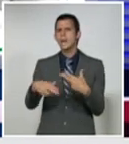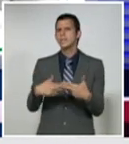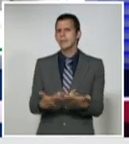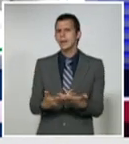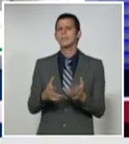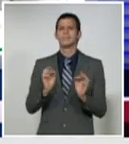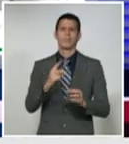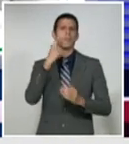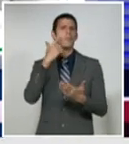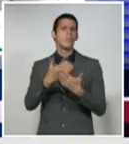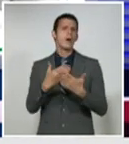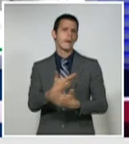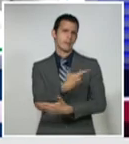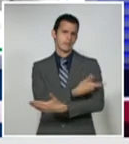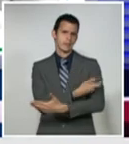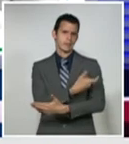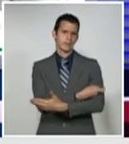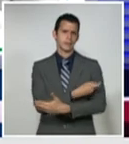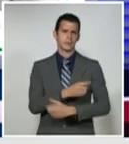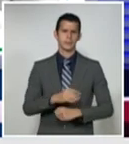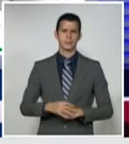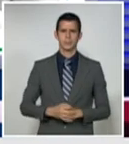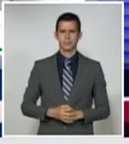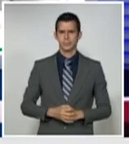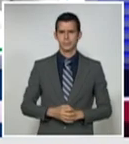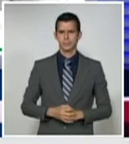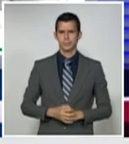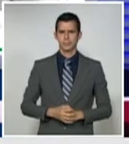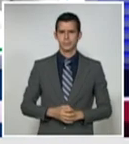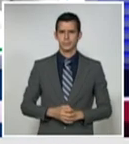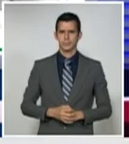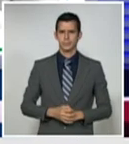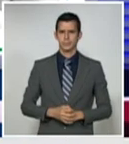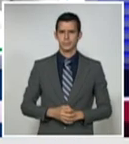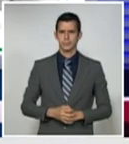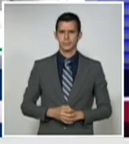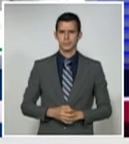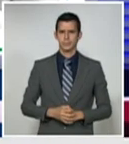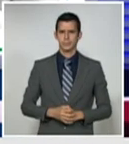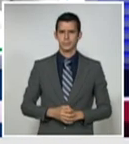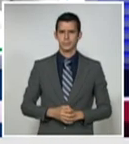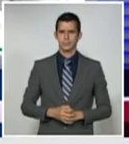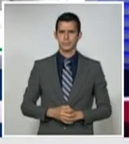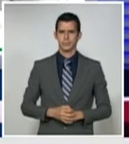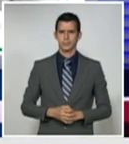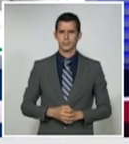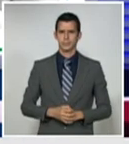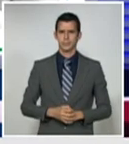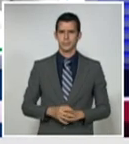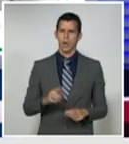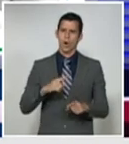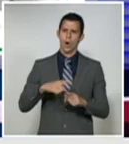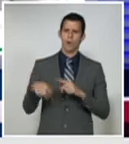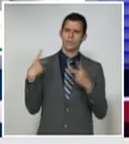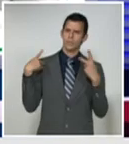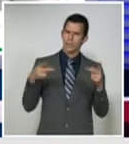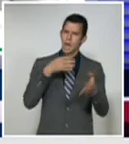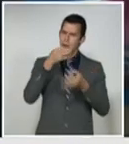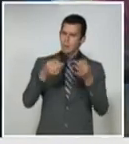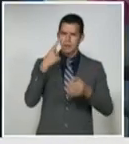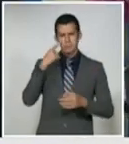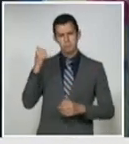la inmunización, la primera dosis, y a propósito también un grupo de expertos coincidieron en este recorrido. Tenemos el